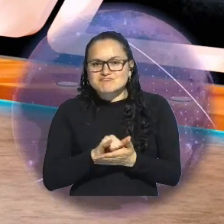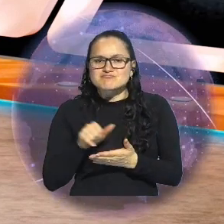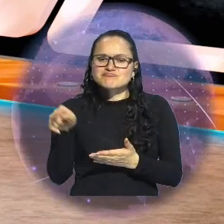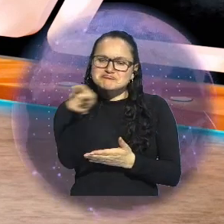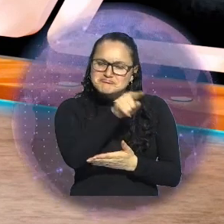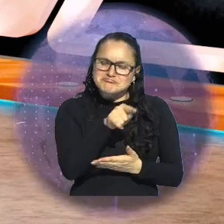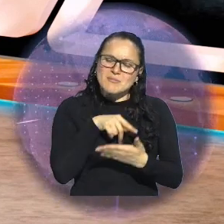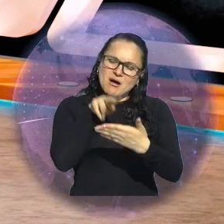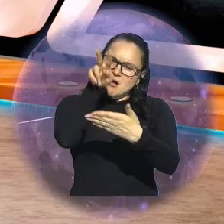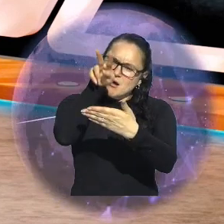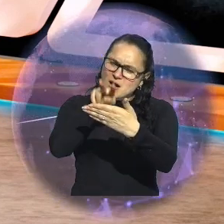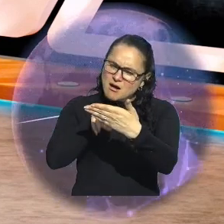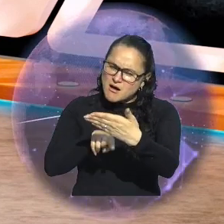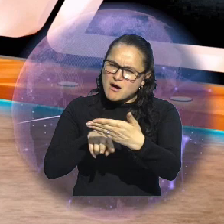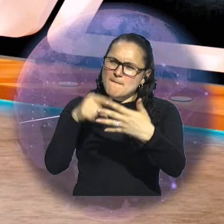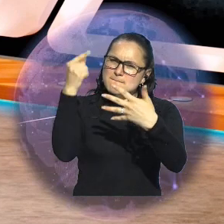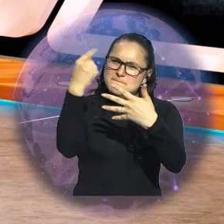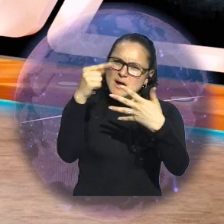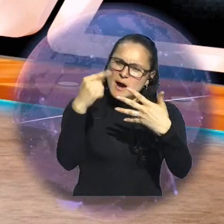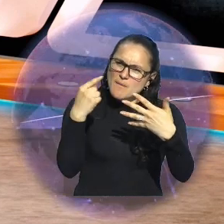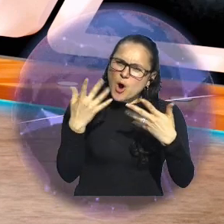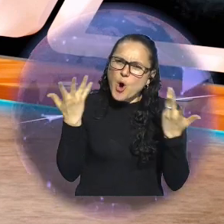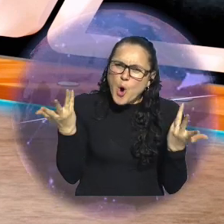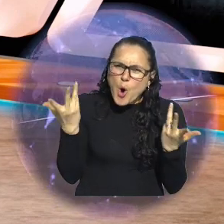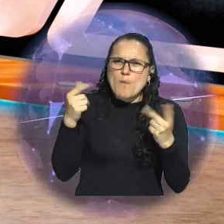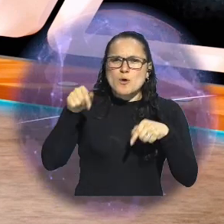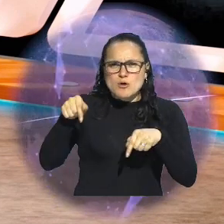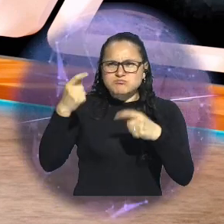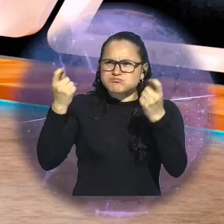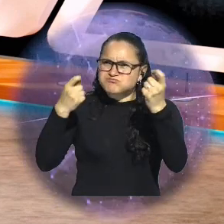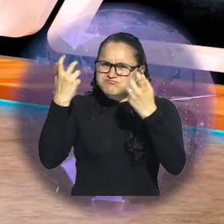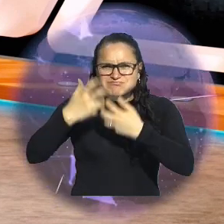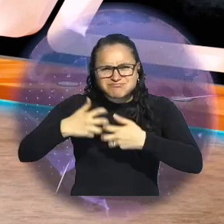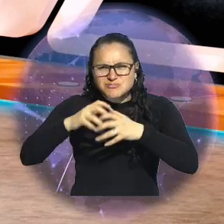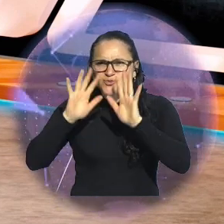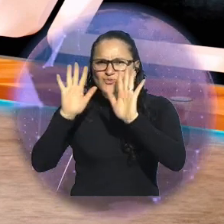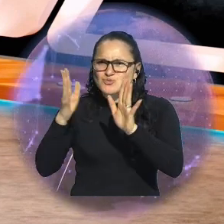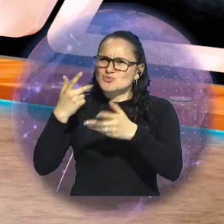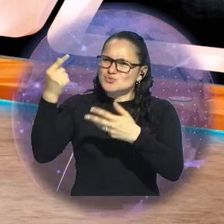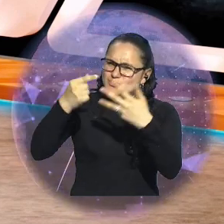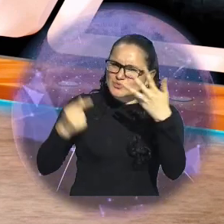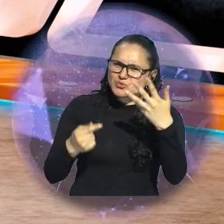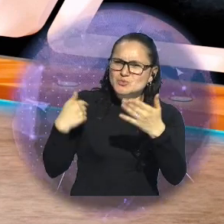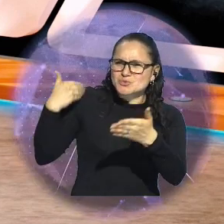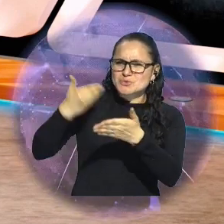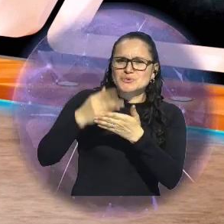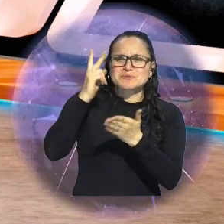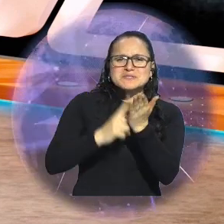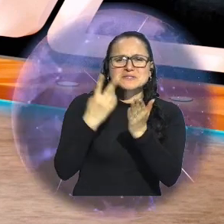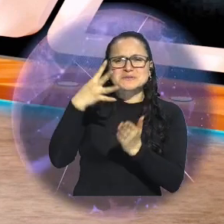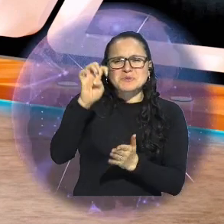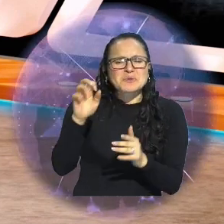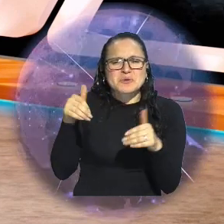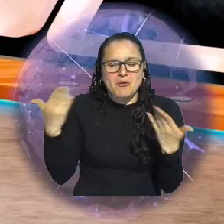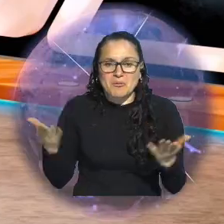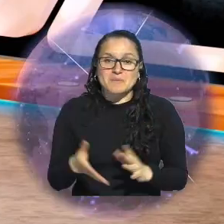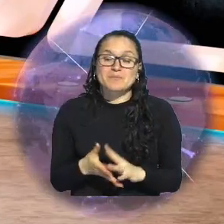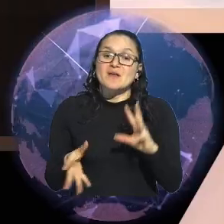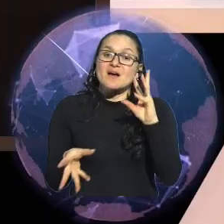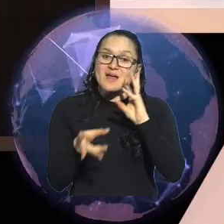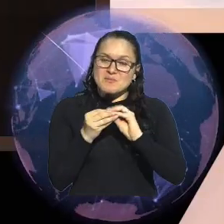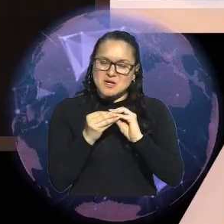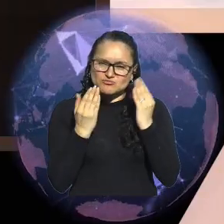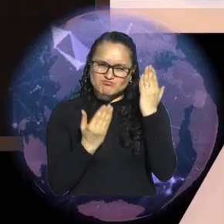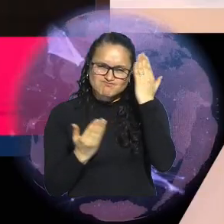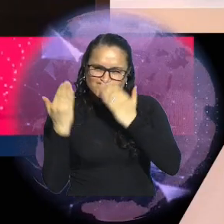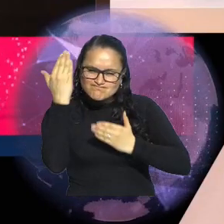resumen del comportamiento de la industria del año 2009 el informe también incluimos un análisis macroeconómico y